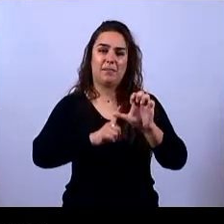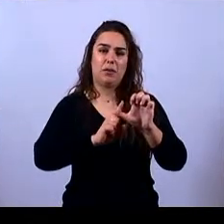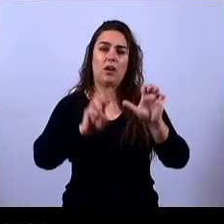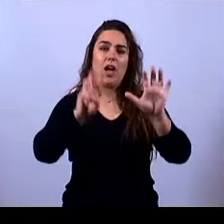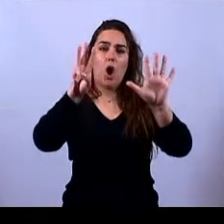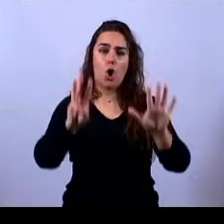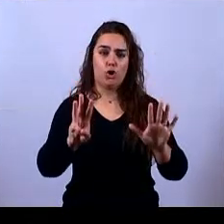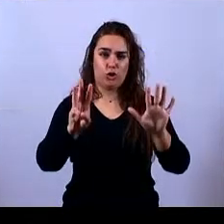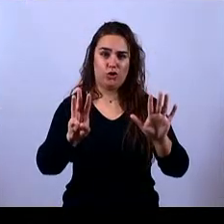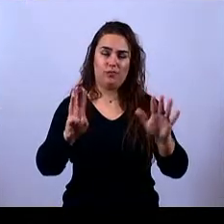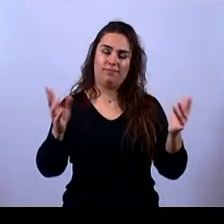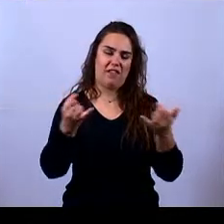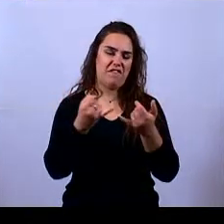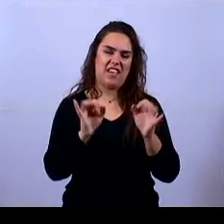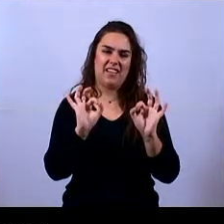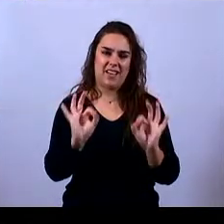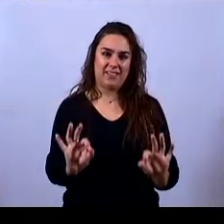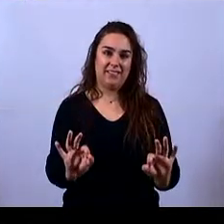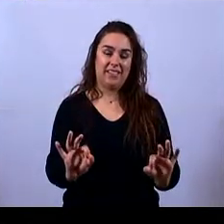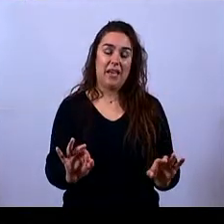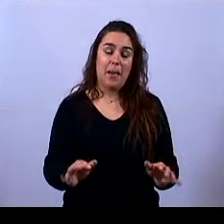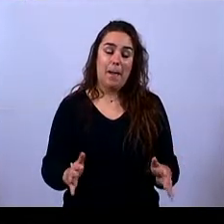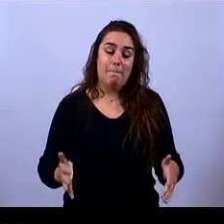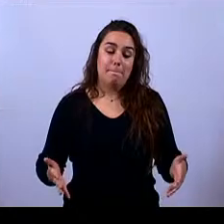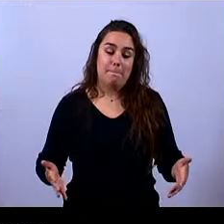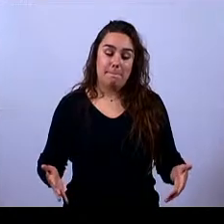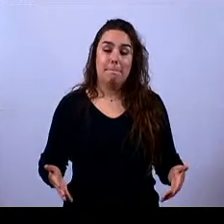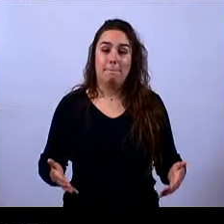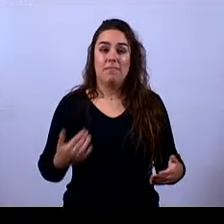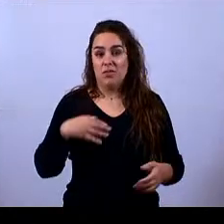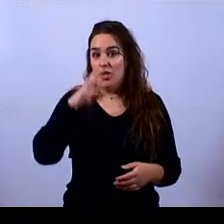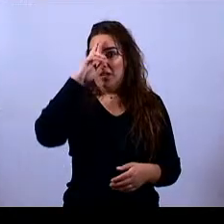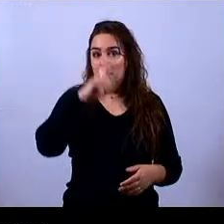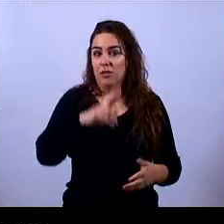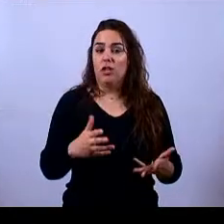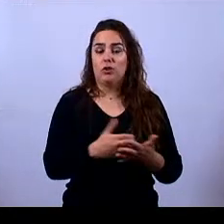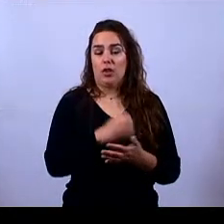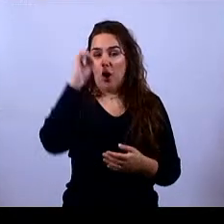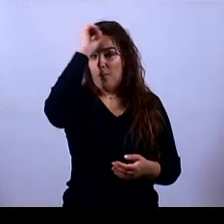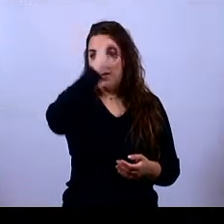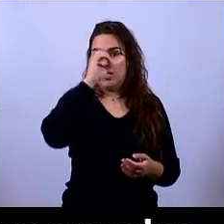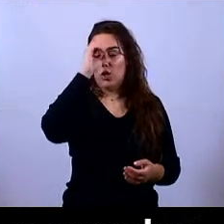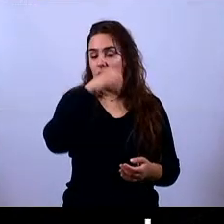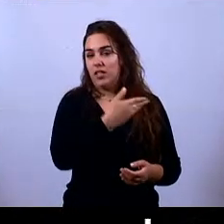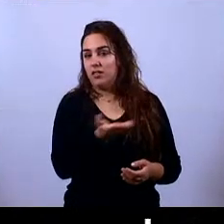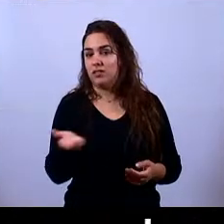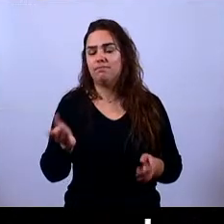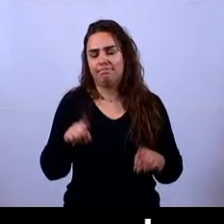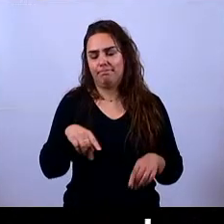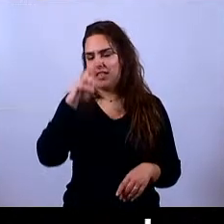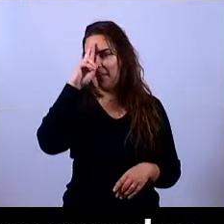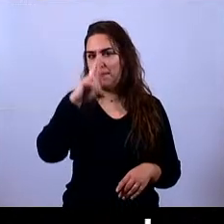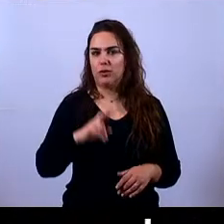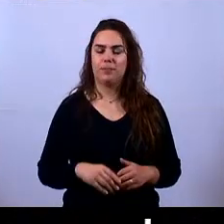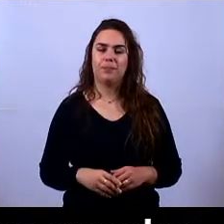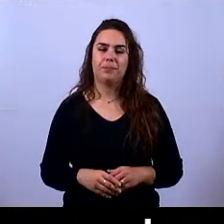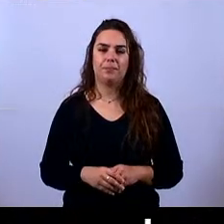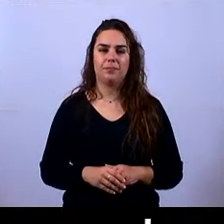8, que es cuando lo estamos festejando, y mucho respeto a todas las opiniones que hay siempre al respecto.